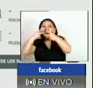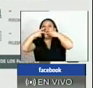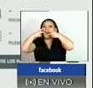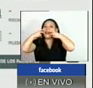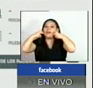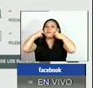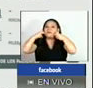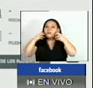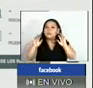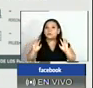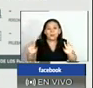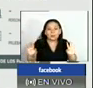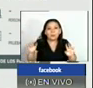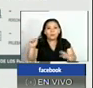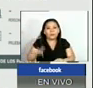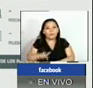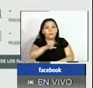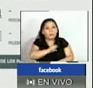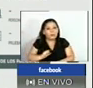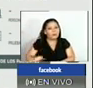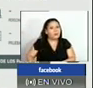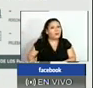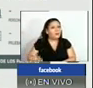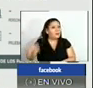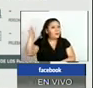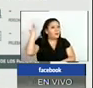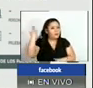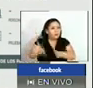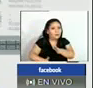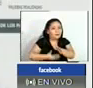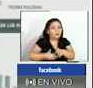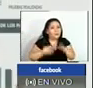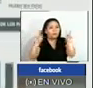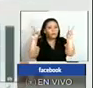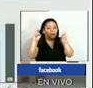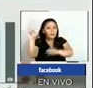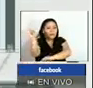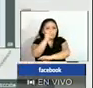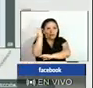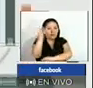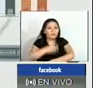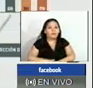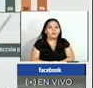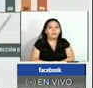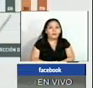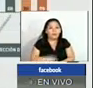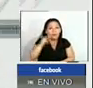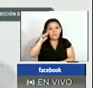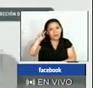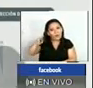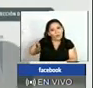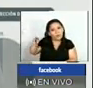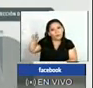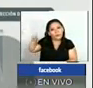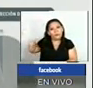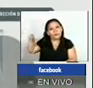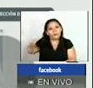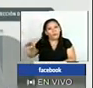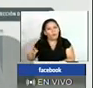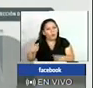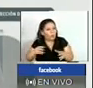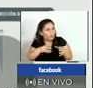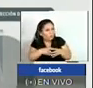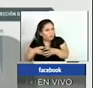en El Salvador desde que comenzó el tema de la pandemia del COVID-19. Revisemos ahora la situación de los pacientes.